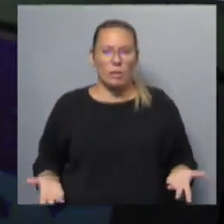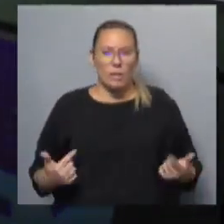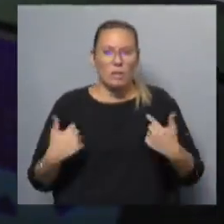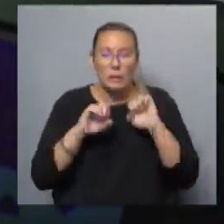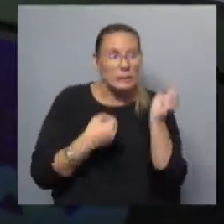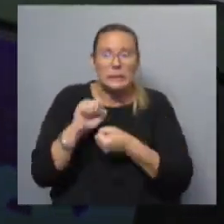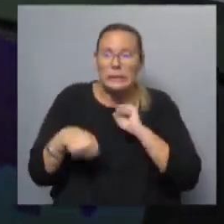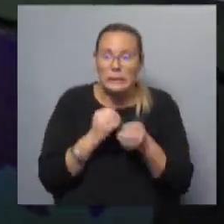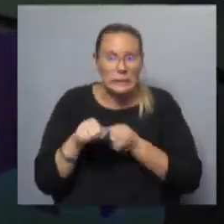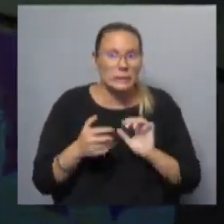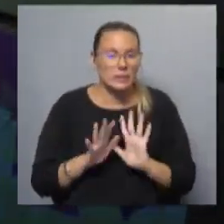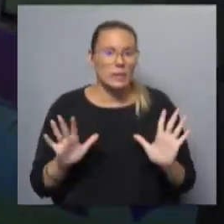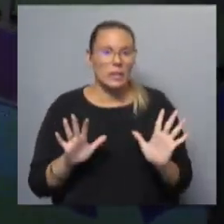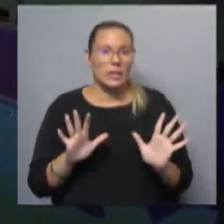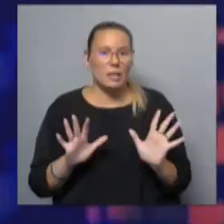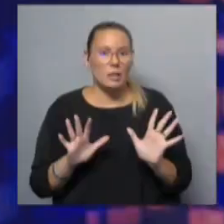muy ansiosa.